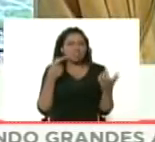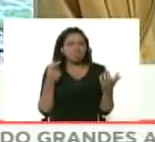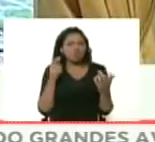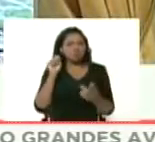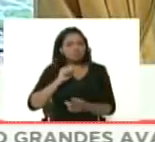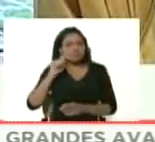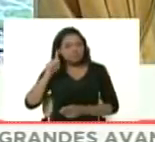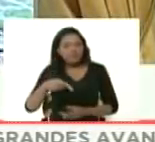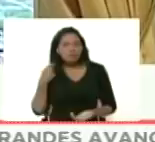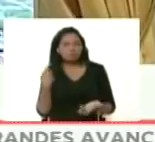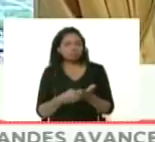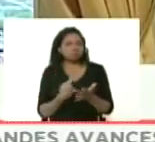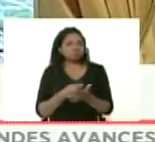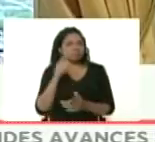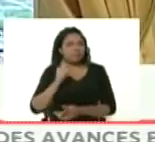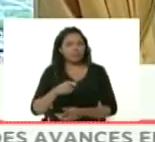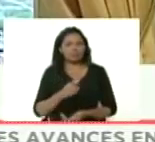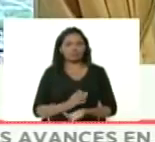indirecta, ¿no?